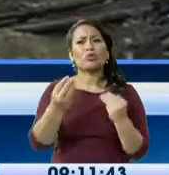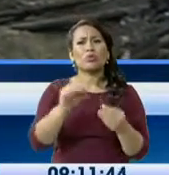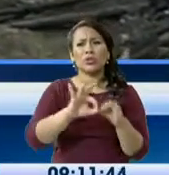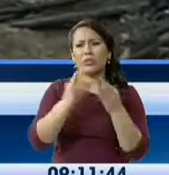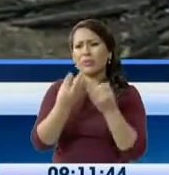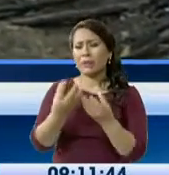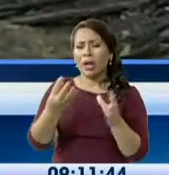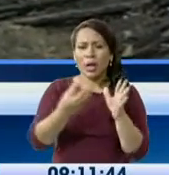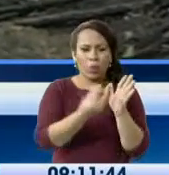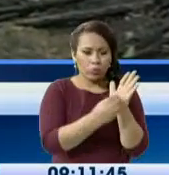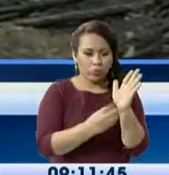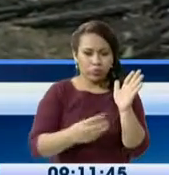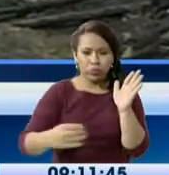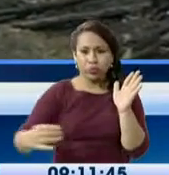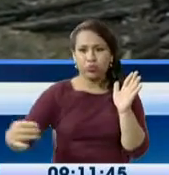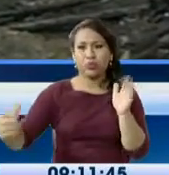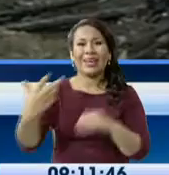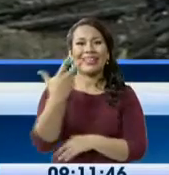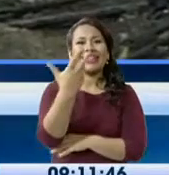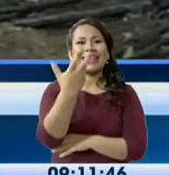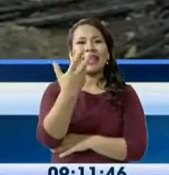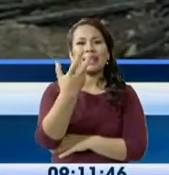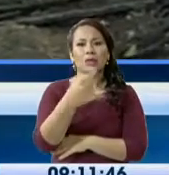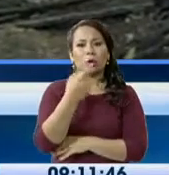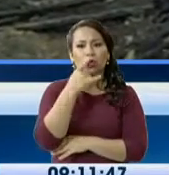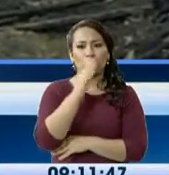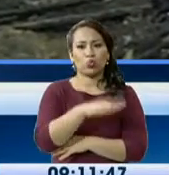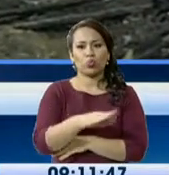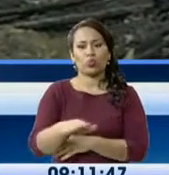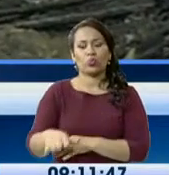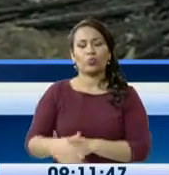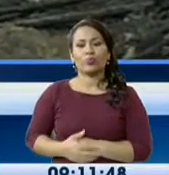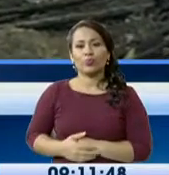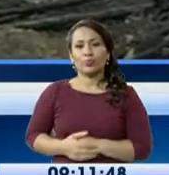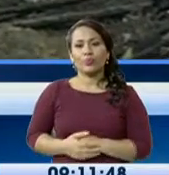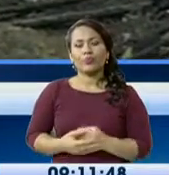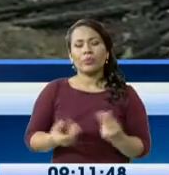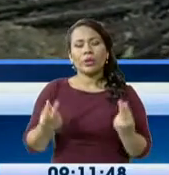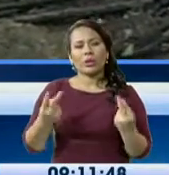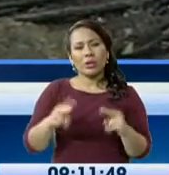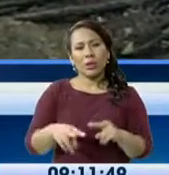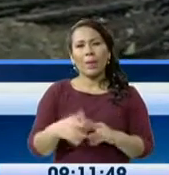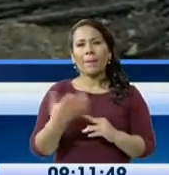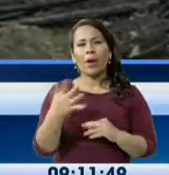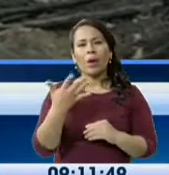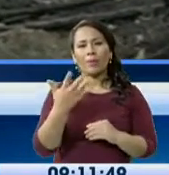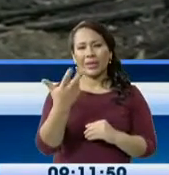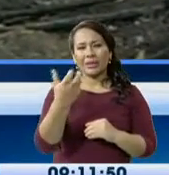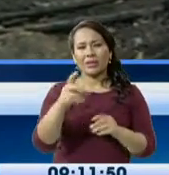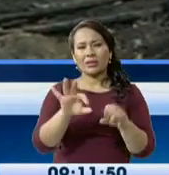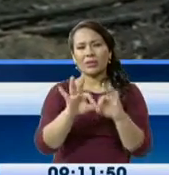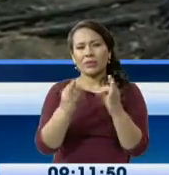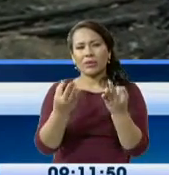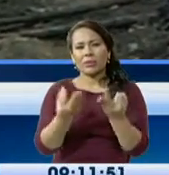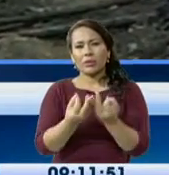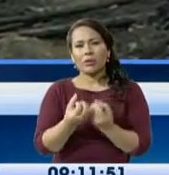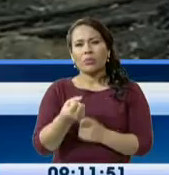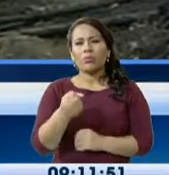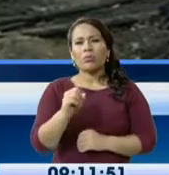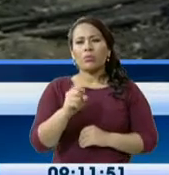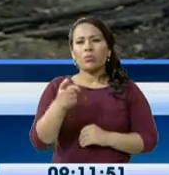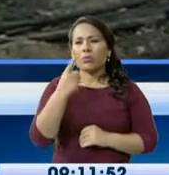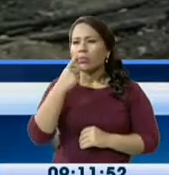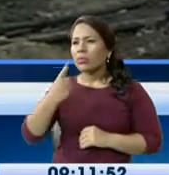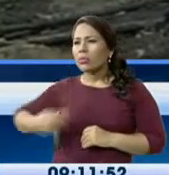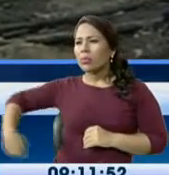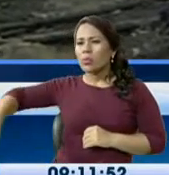Y numerosas, son 13 familias. También son pequeñitas. Más o menos, Enrique, de las 13 familias, más o menos tú más,